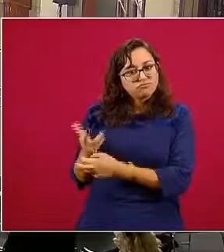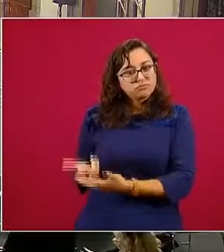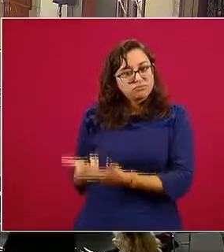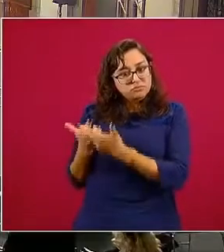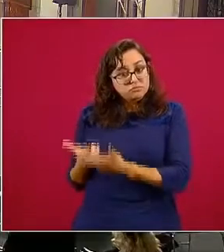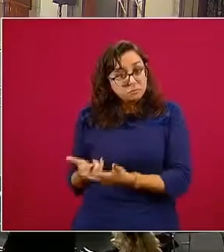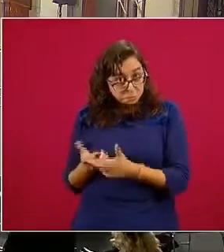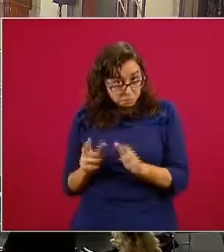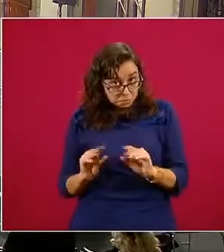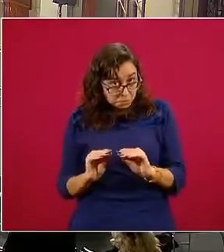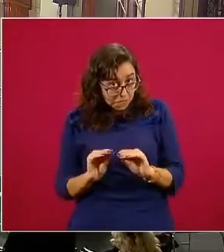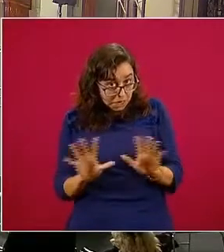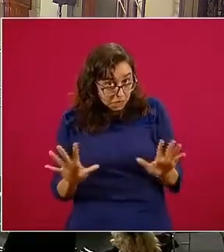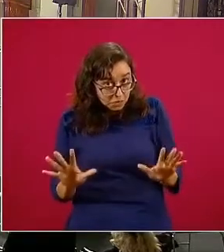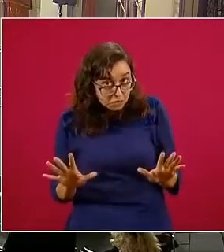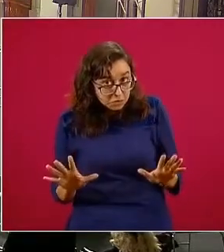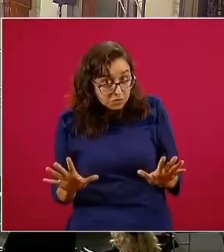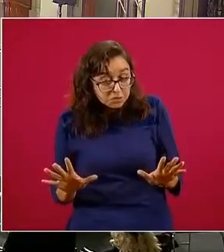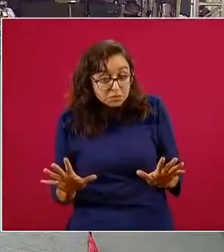idea?